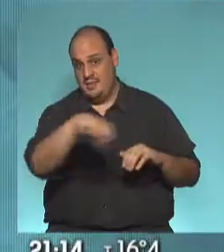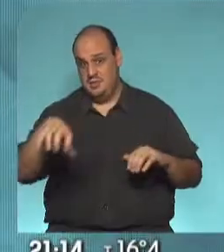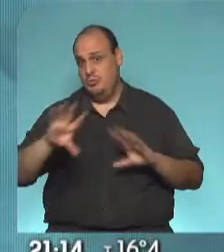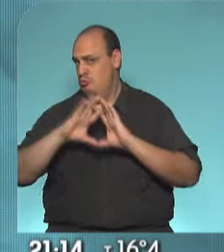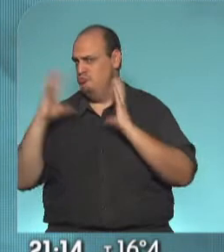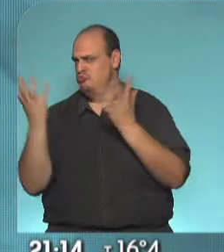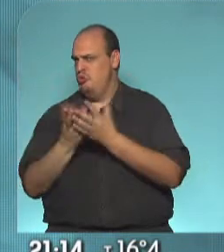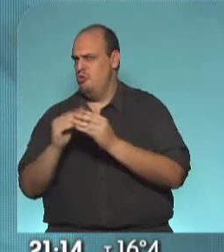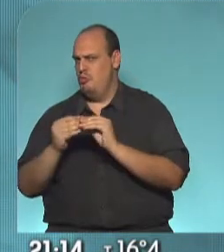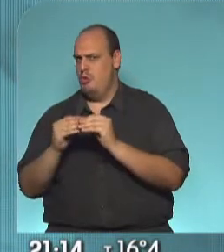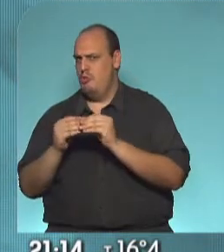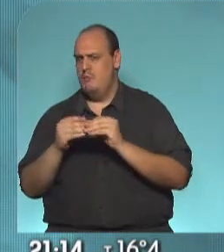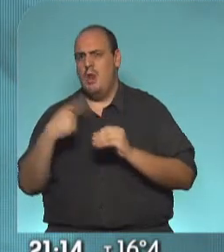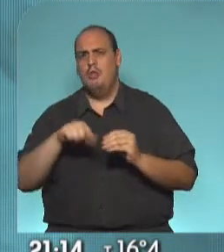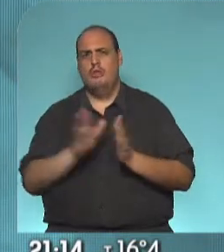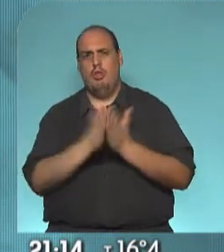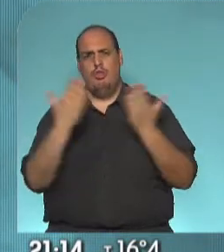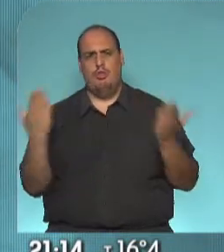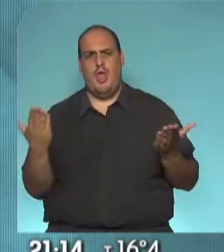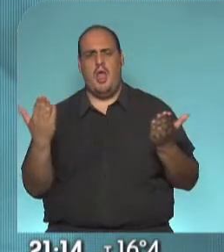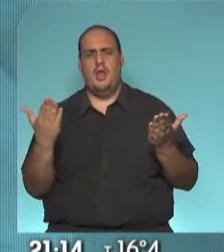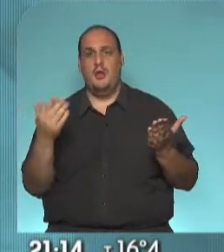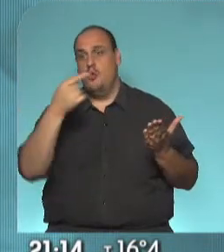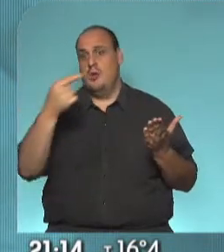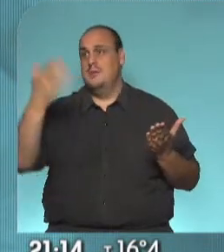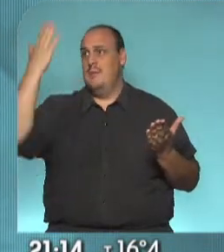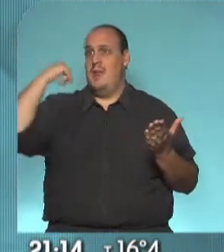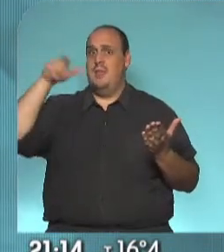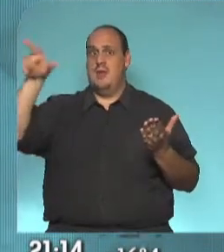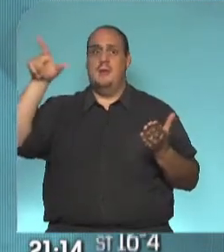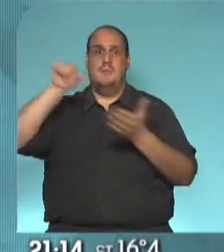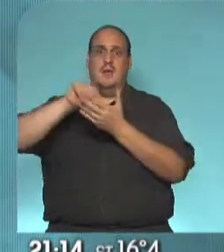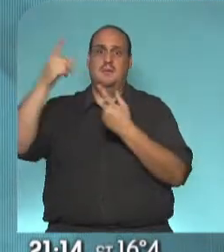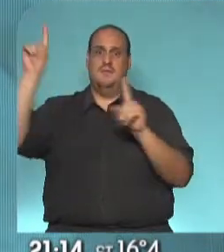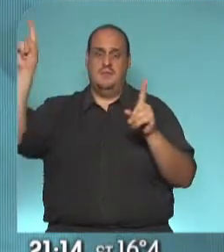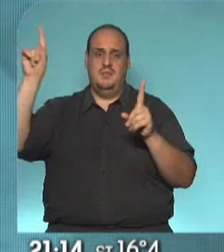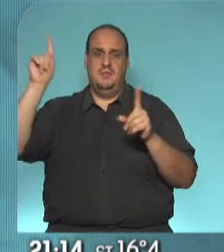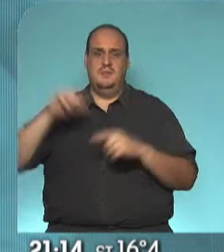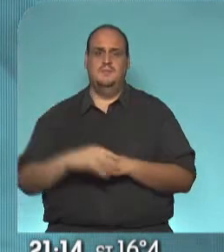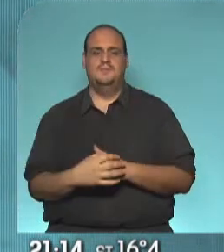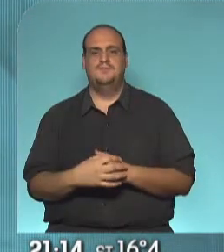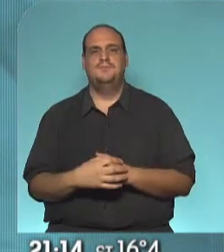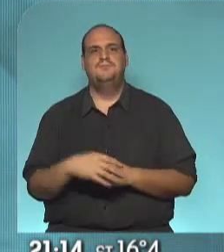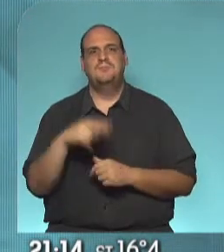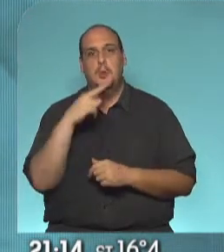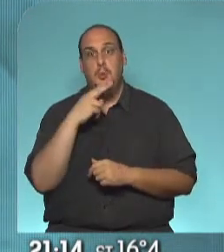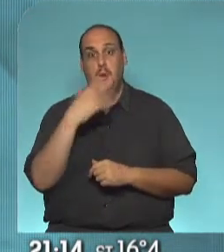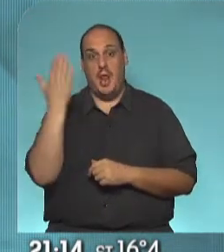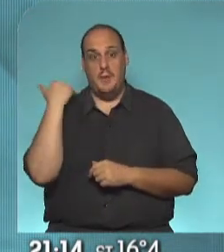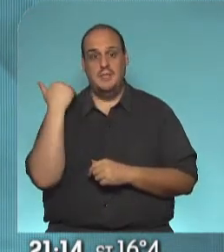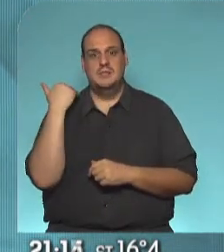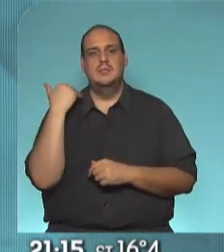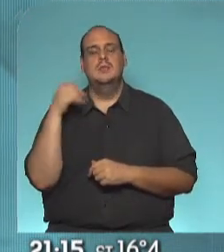mundo. Nosotros estamos leyendo el diario que se leyó hace una semana atrás en otros países. El viernes pasado saca